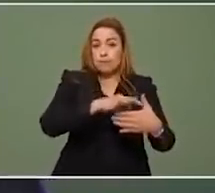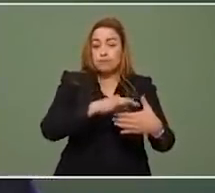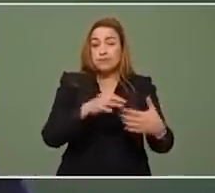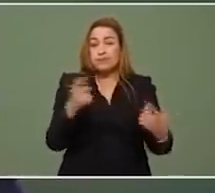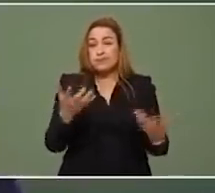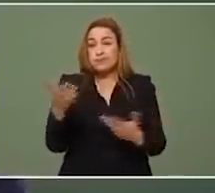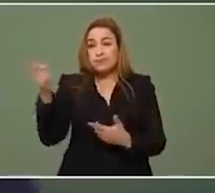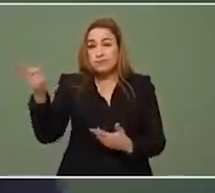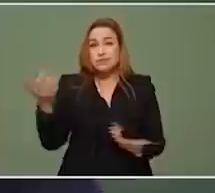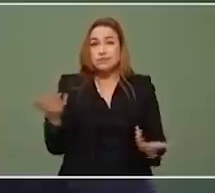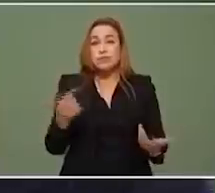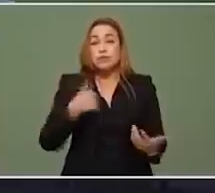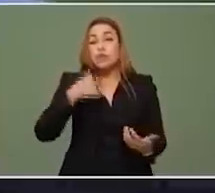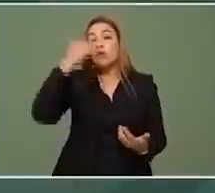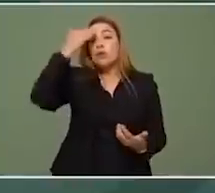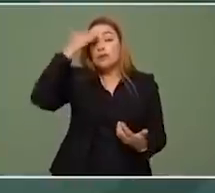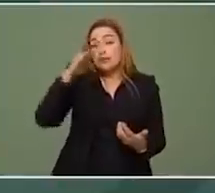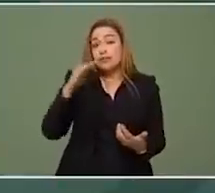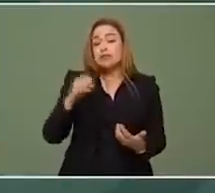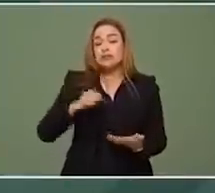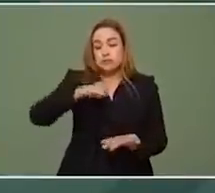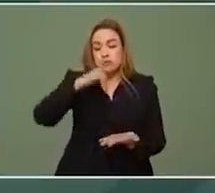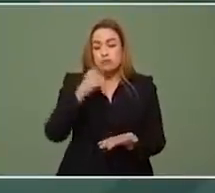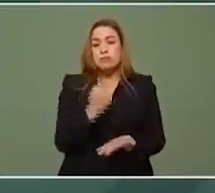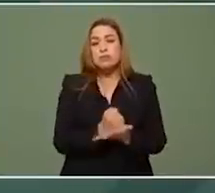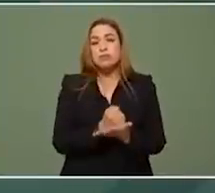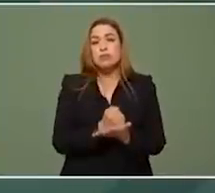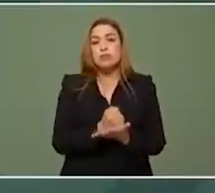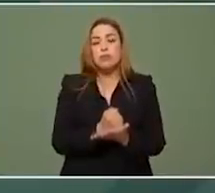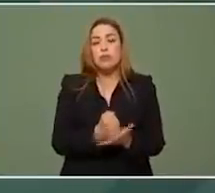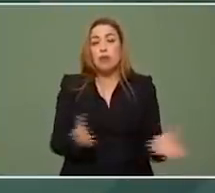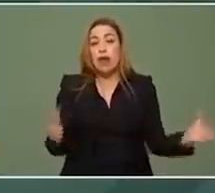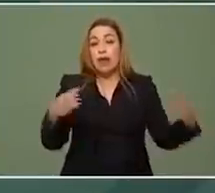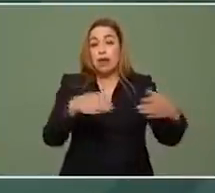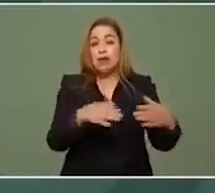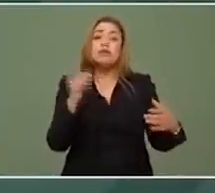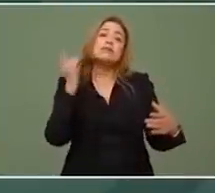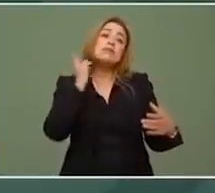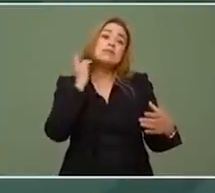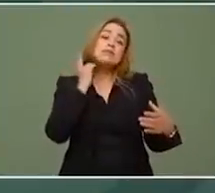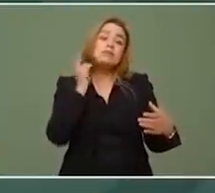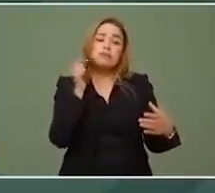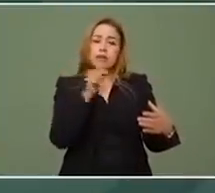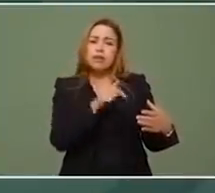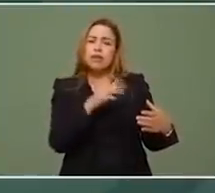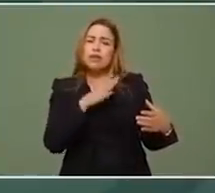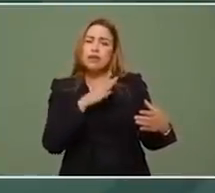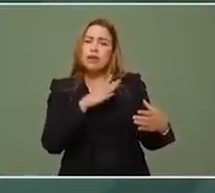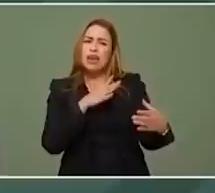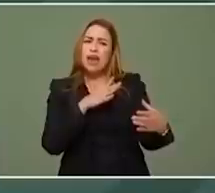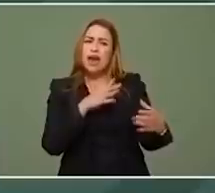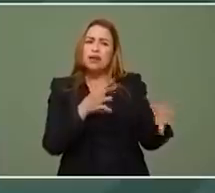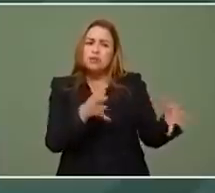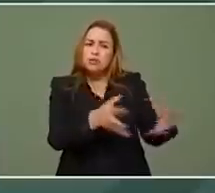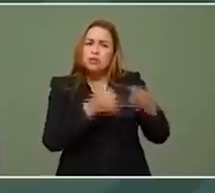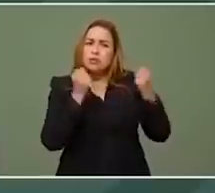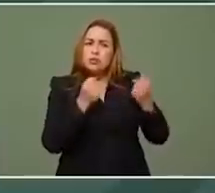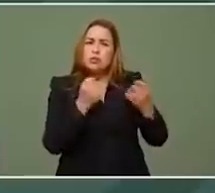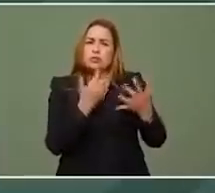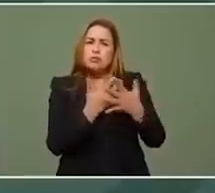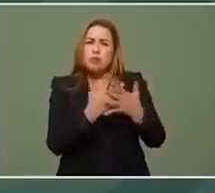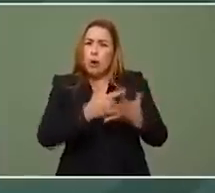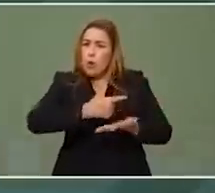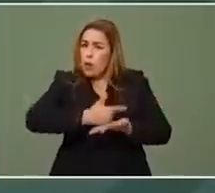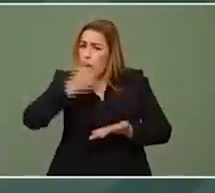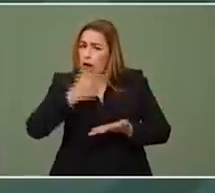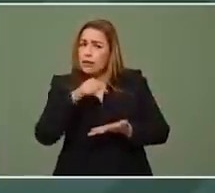que se aprobó en la cámara de diputados el que sean delitos graves la corrupción cosa